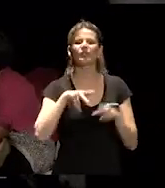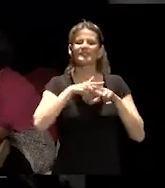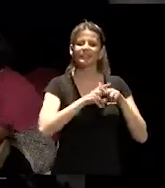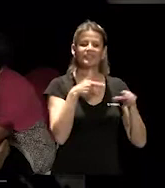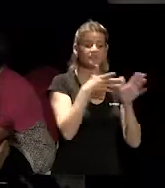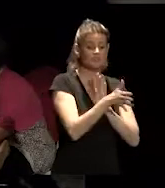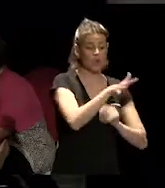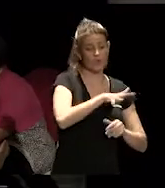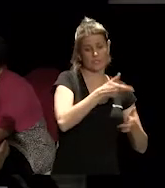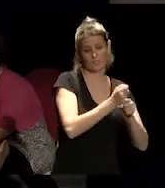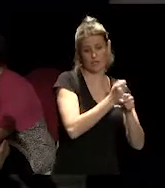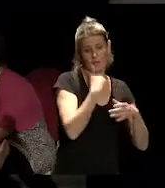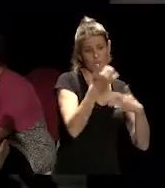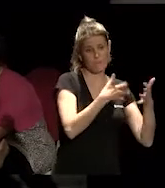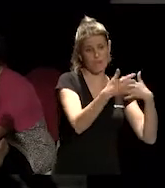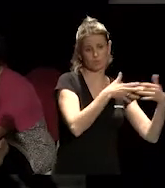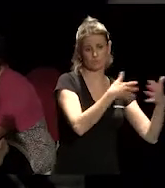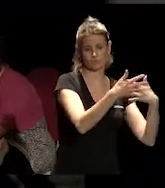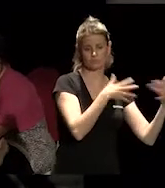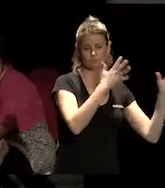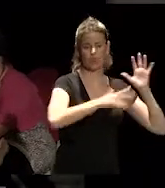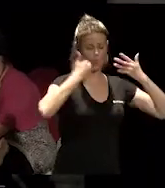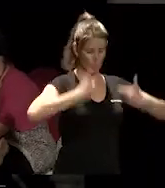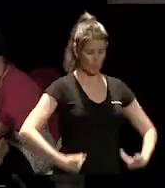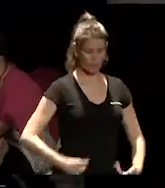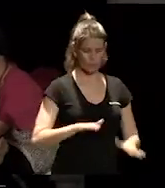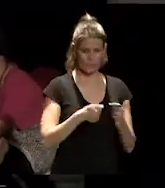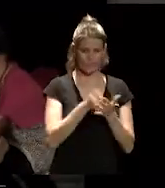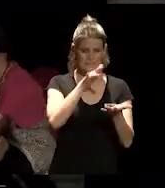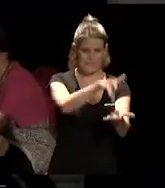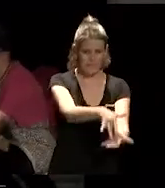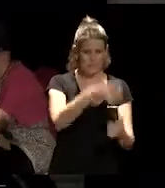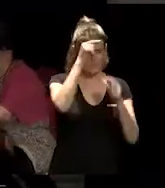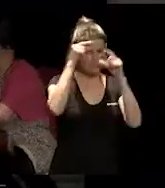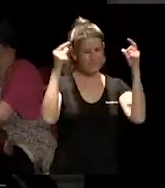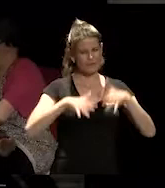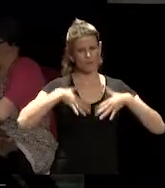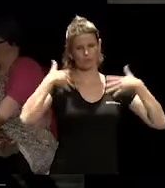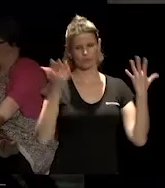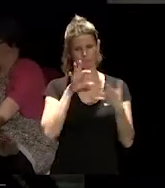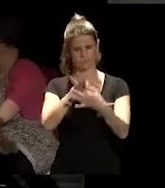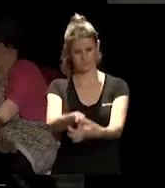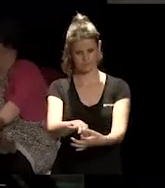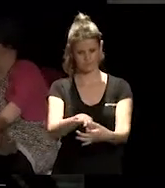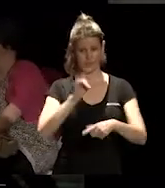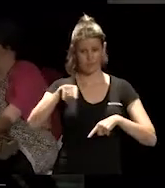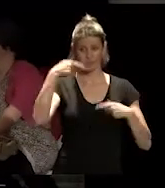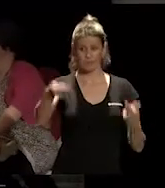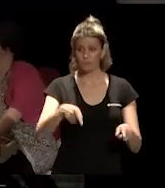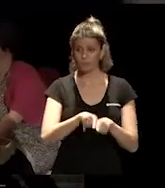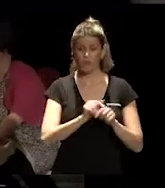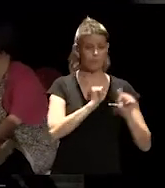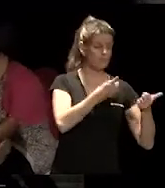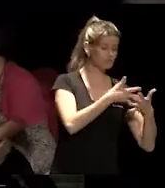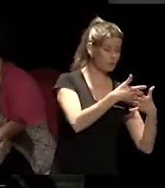Nosotros empezamos con la música por las manos. Empezamos con el cuerpo para llegar a la mente y la emoción. Se va a ver después por qué digo que empezamos